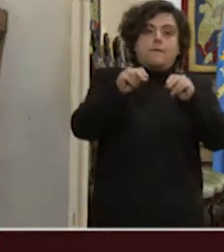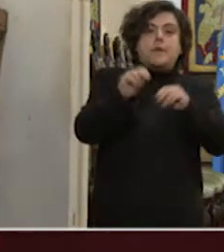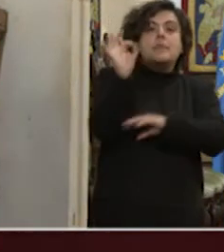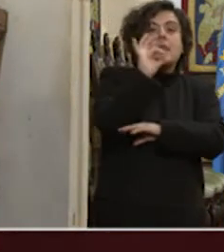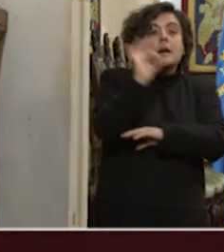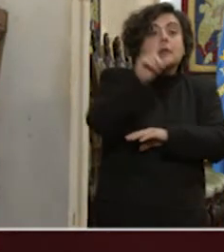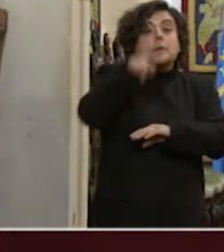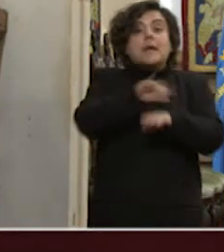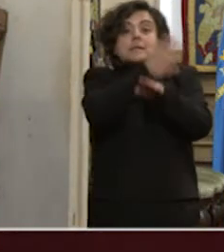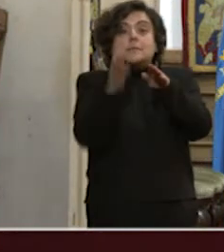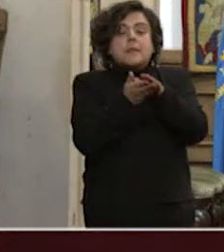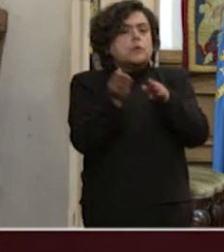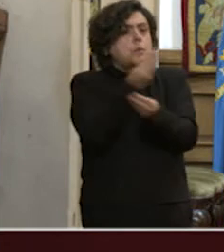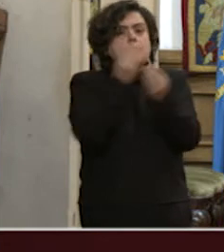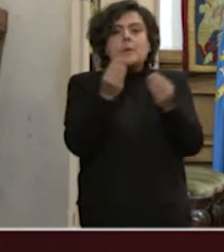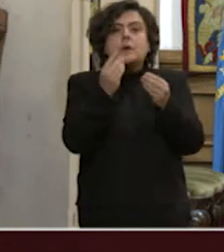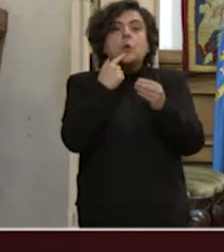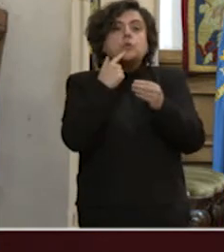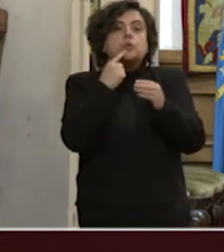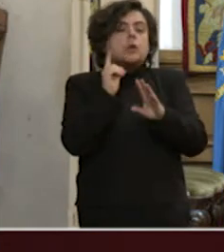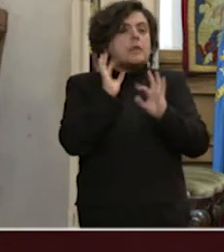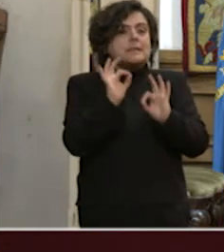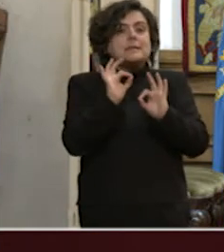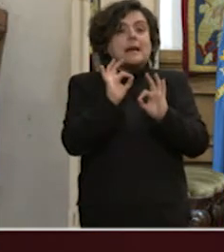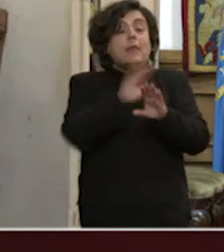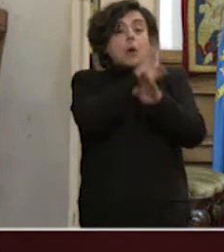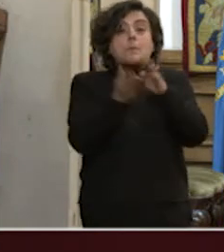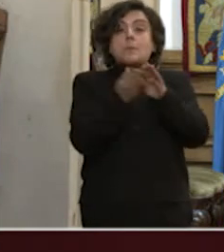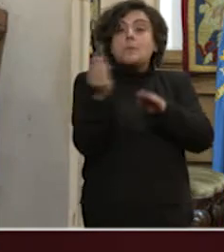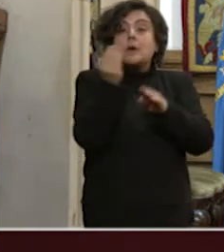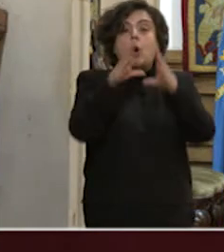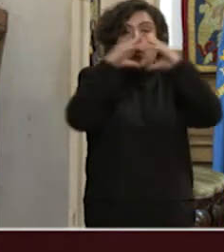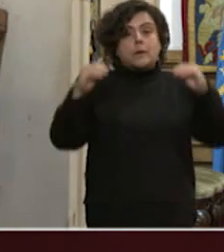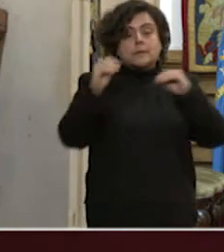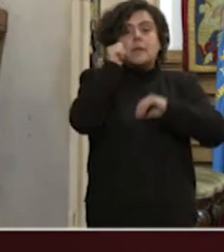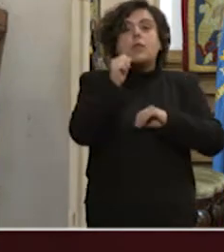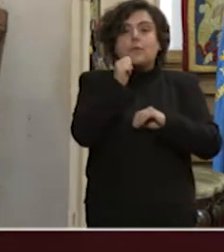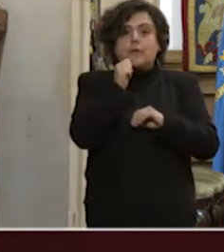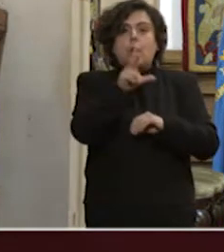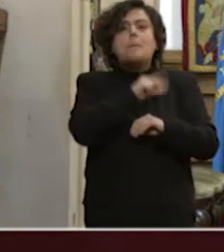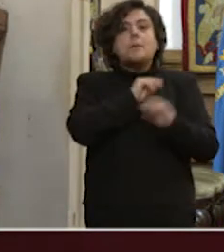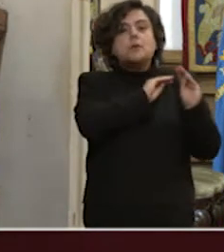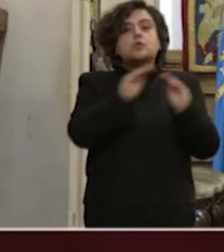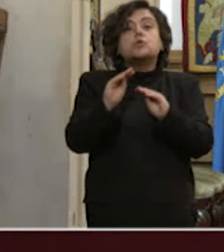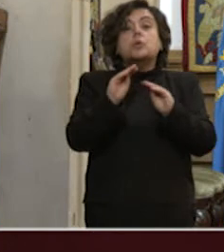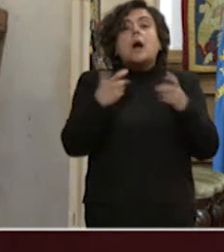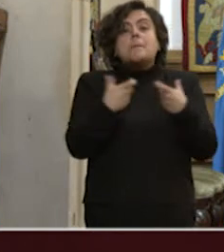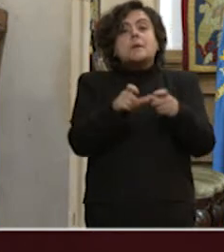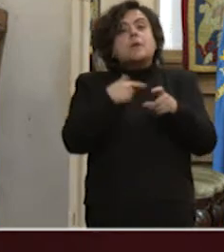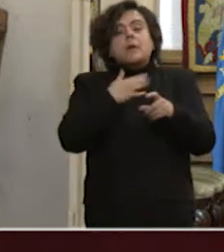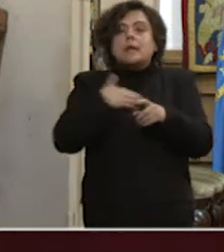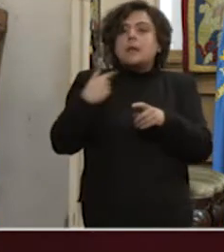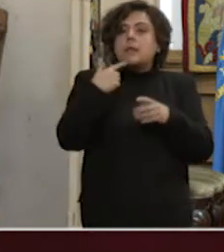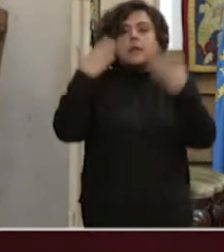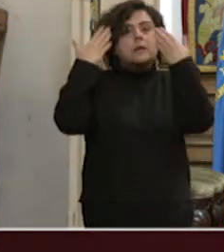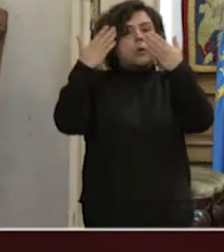mejores expedientes, destacando el premio al mejor expediente académico de la Universidad de Oviedo. En este apartado quiero dar la